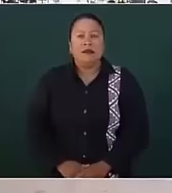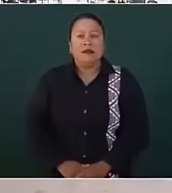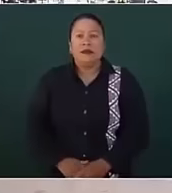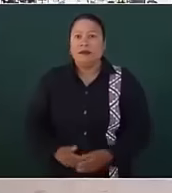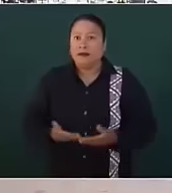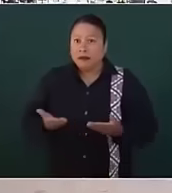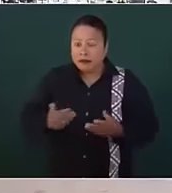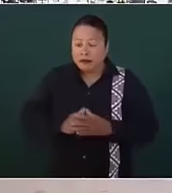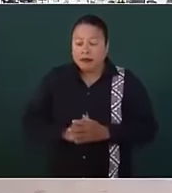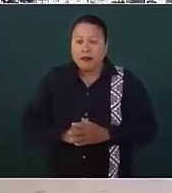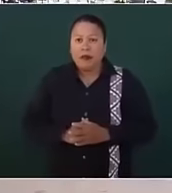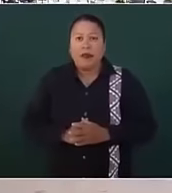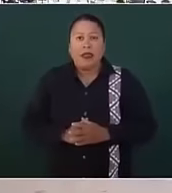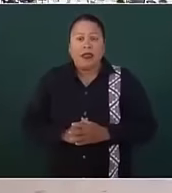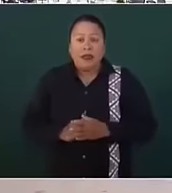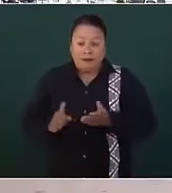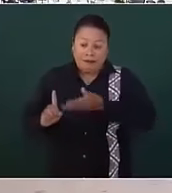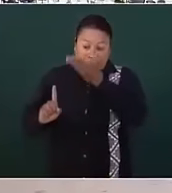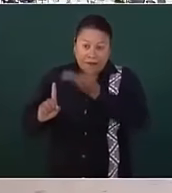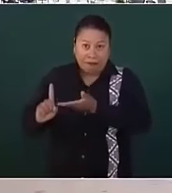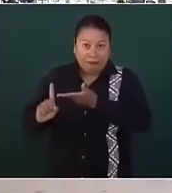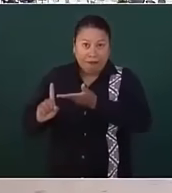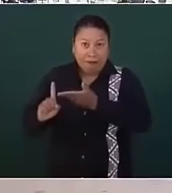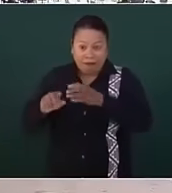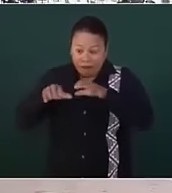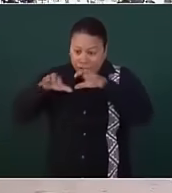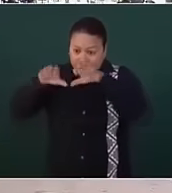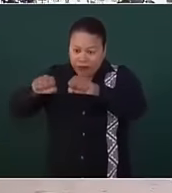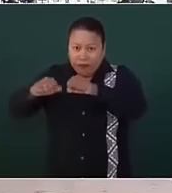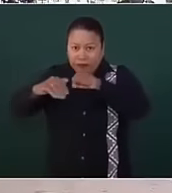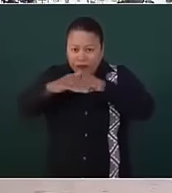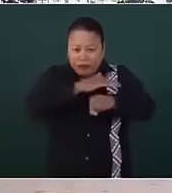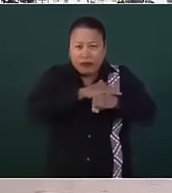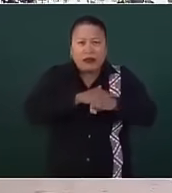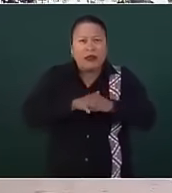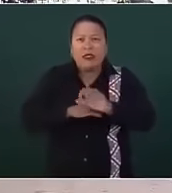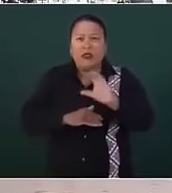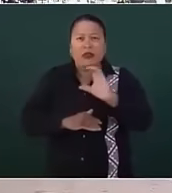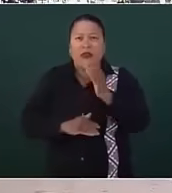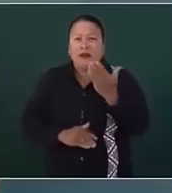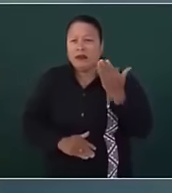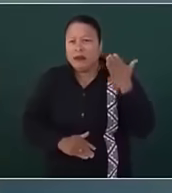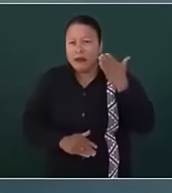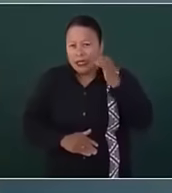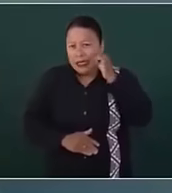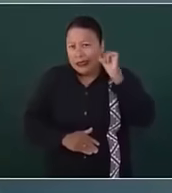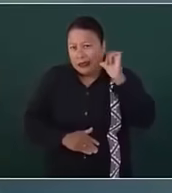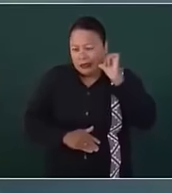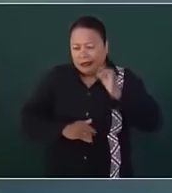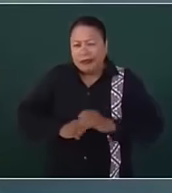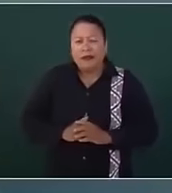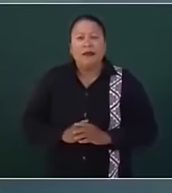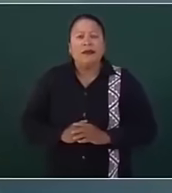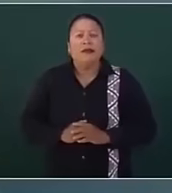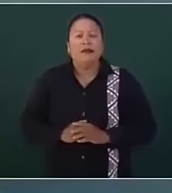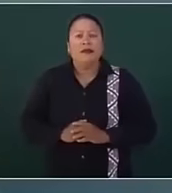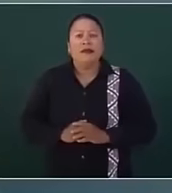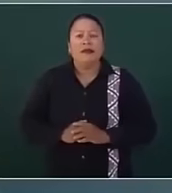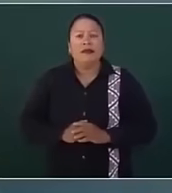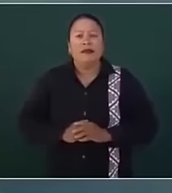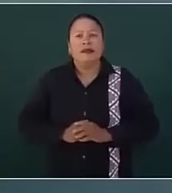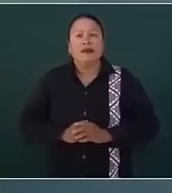Bien, esta persona que fue detenida el día de ayer